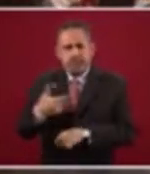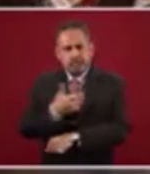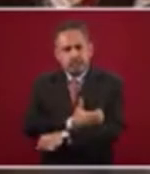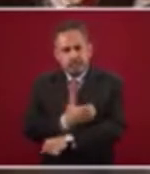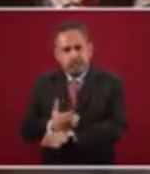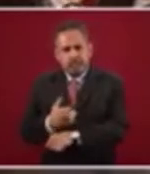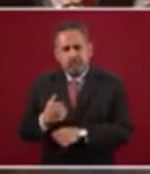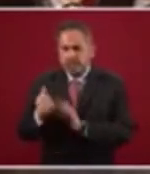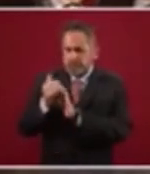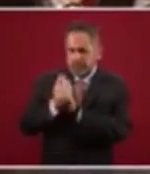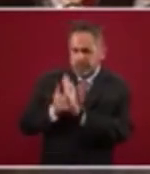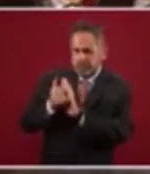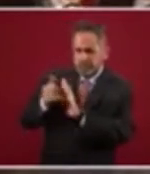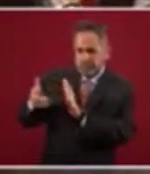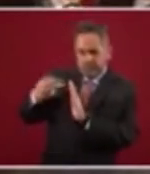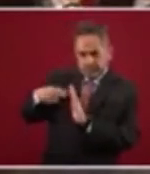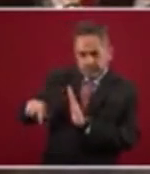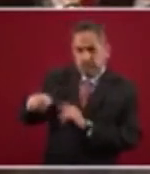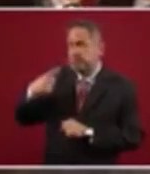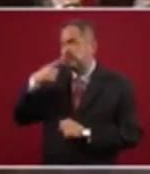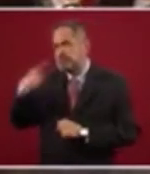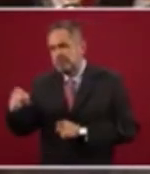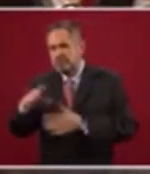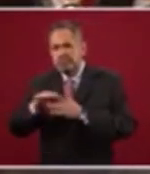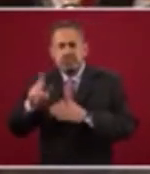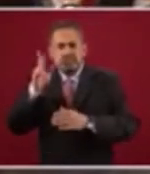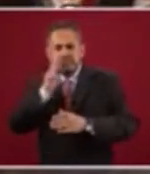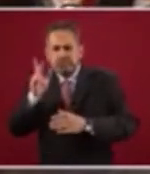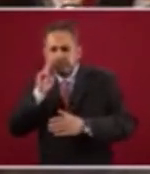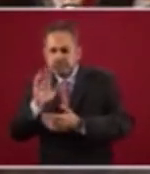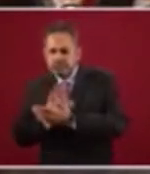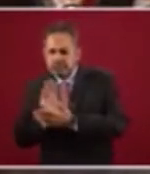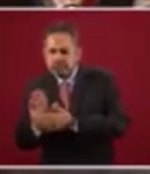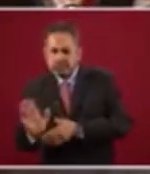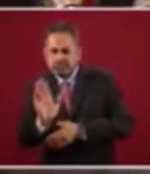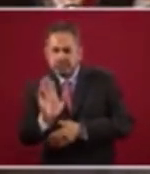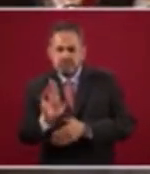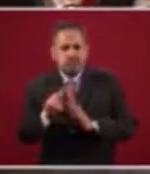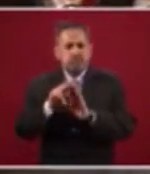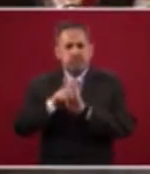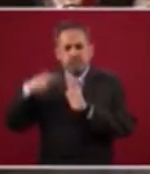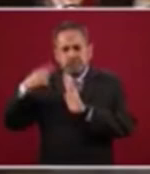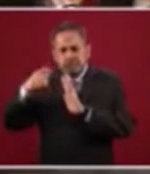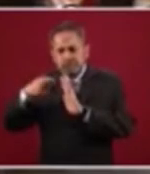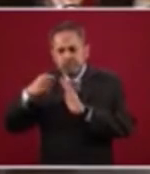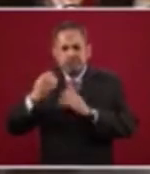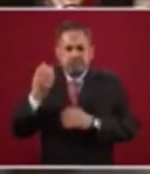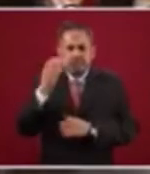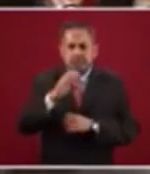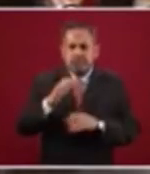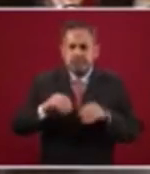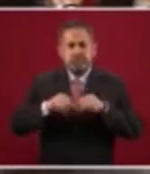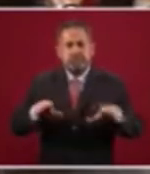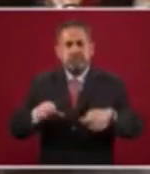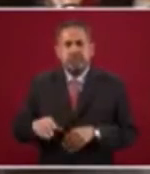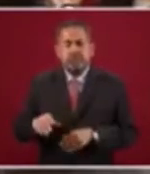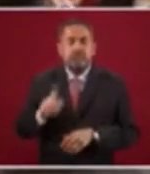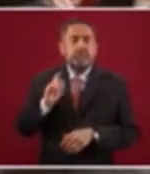compañero youtuber, lo denunció, sacó pruebas, inclusivemente realizó un video mencionando que le